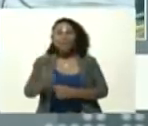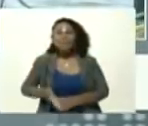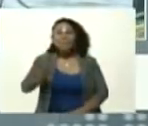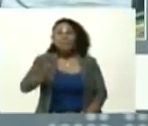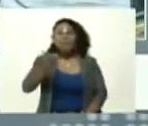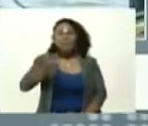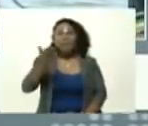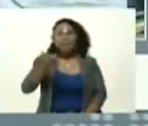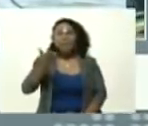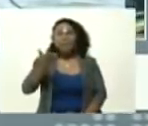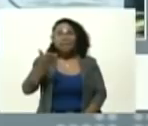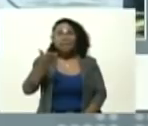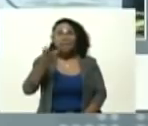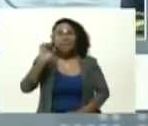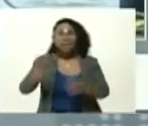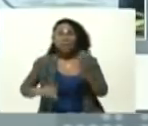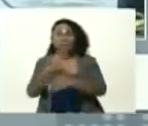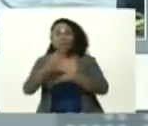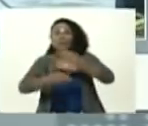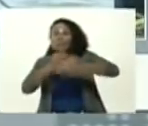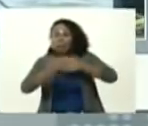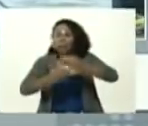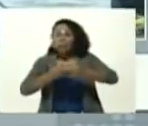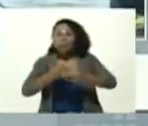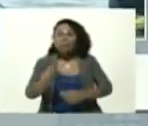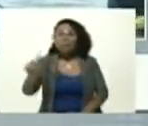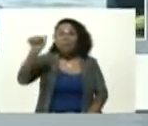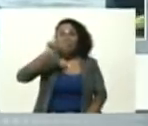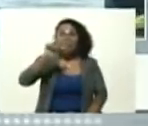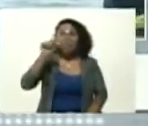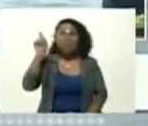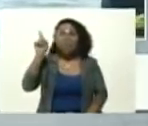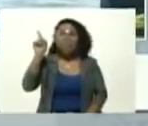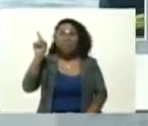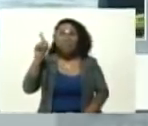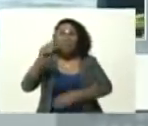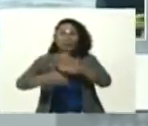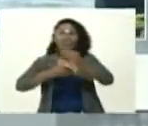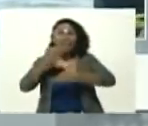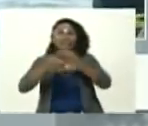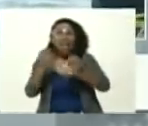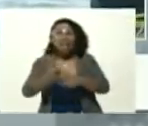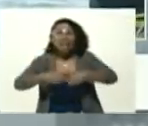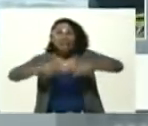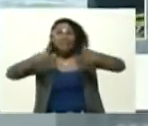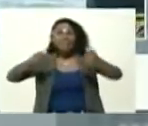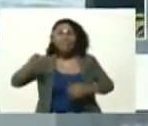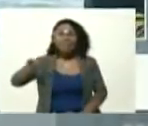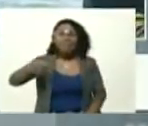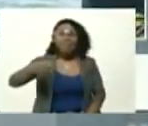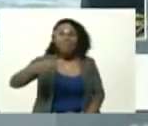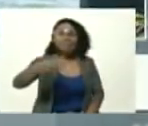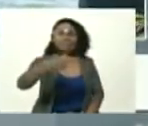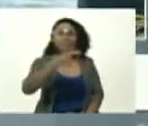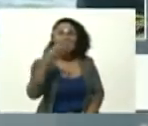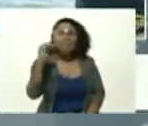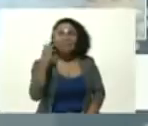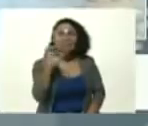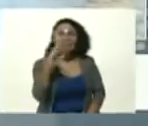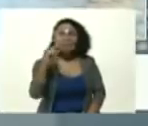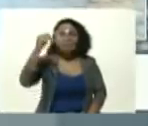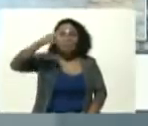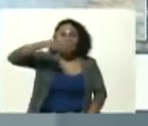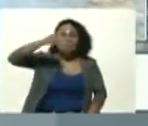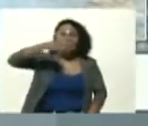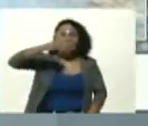importantes, que los afluentes fueron tomando agua y eso es lo que ha originado el crecimiento del río Neverí en el día de hoy. Pero es